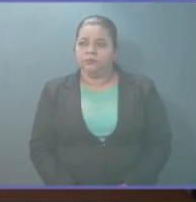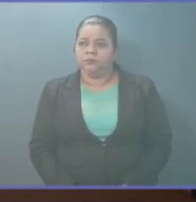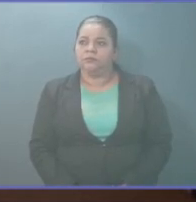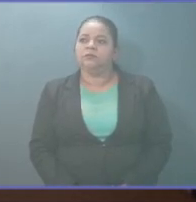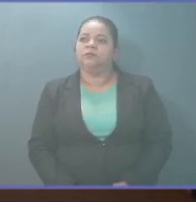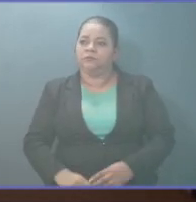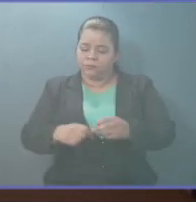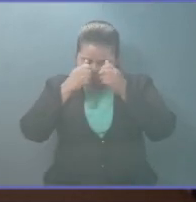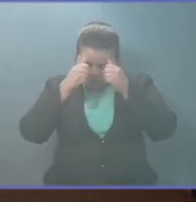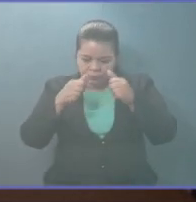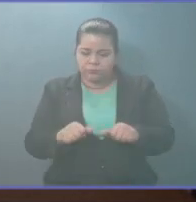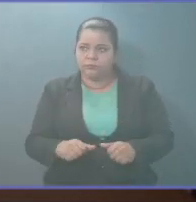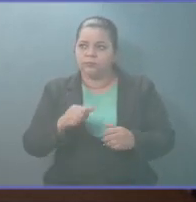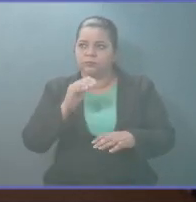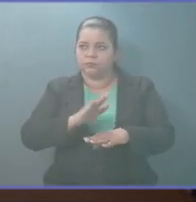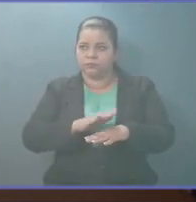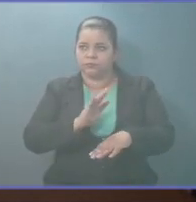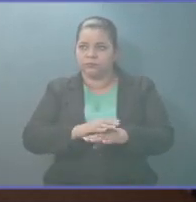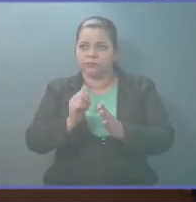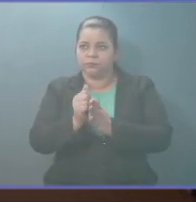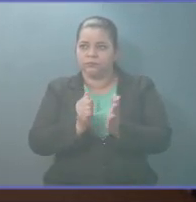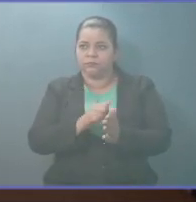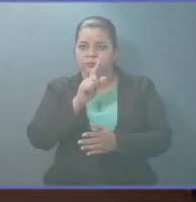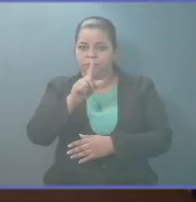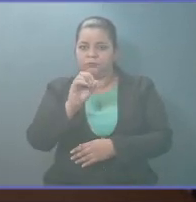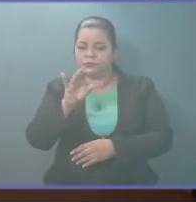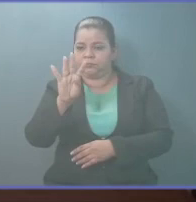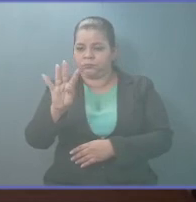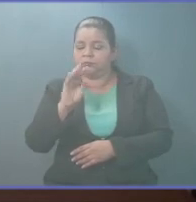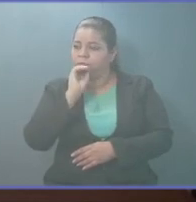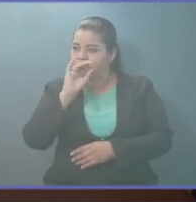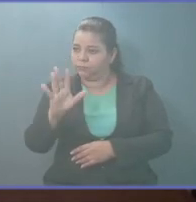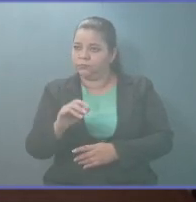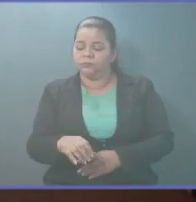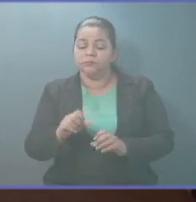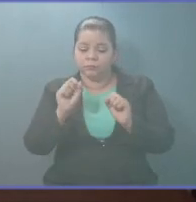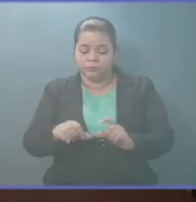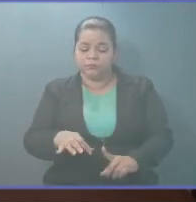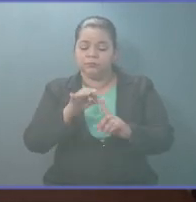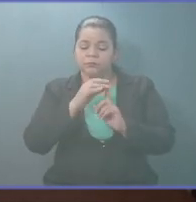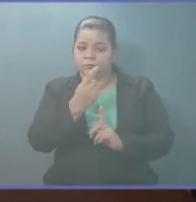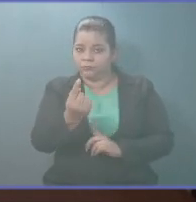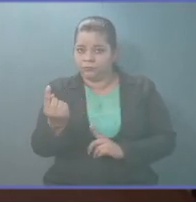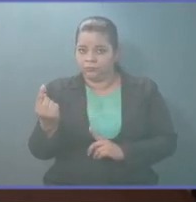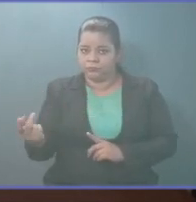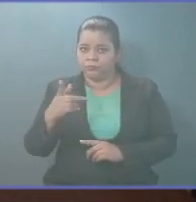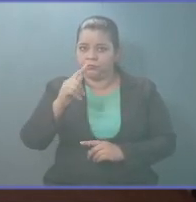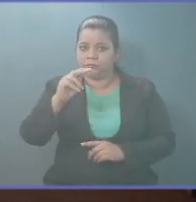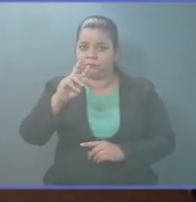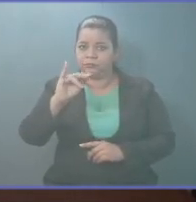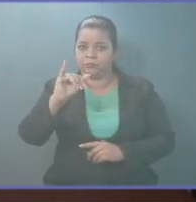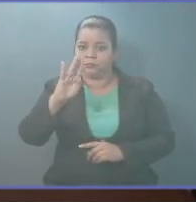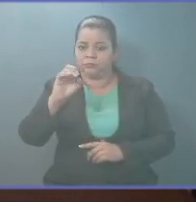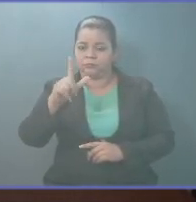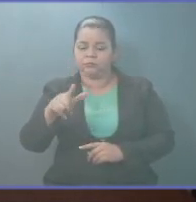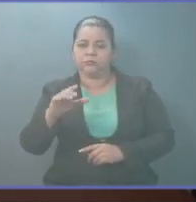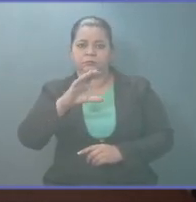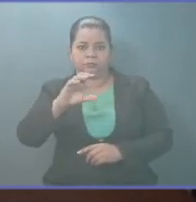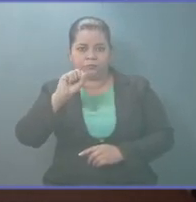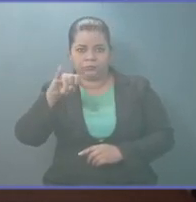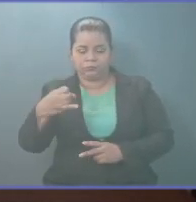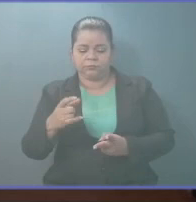Gracias. Convocatoria, artículo 104. Para la elección de los miembros del Tribunal, la Corte Suprema de Justicia, la Universidad